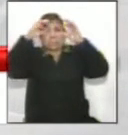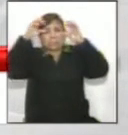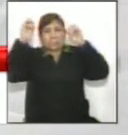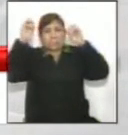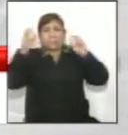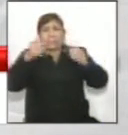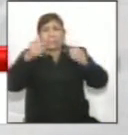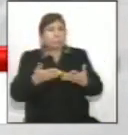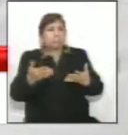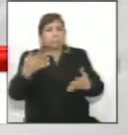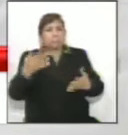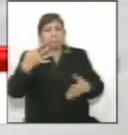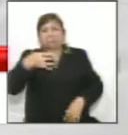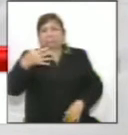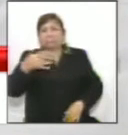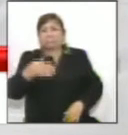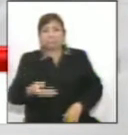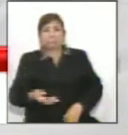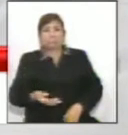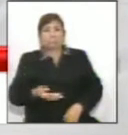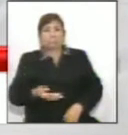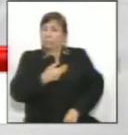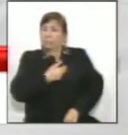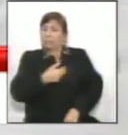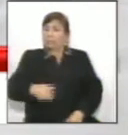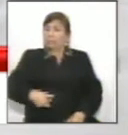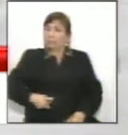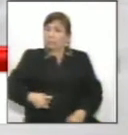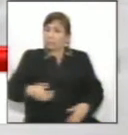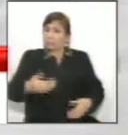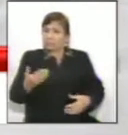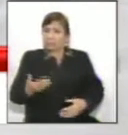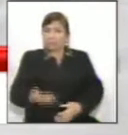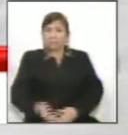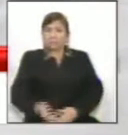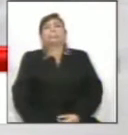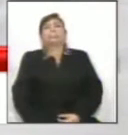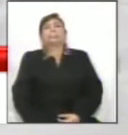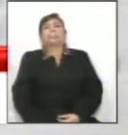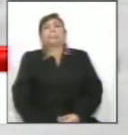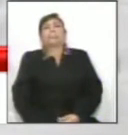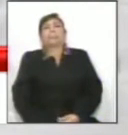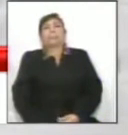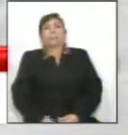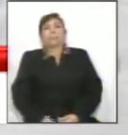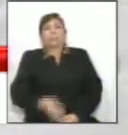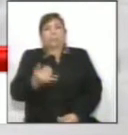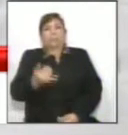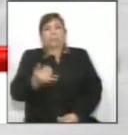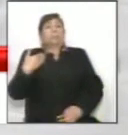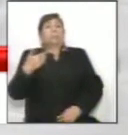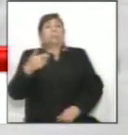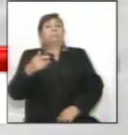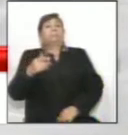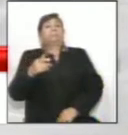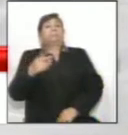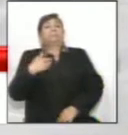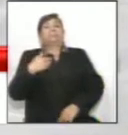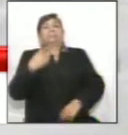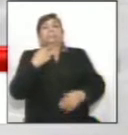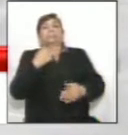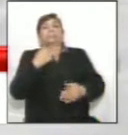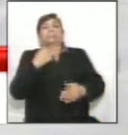saneamiento. Señor presidente del Consejo de Ministros, hoy felicitamos que usted profundice en su